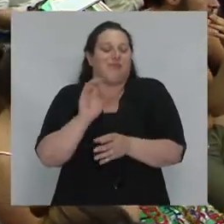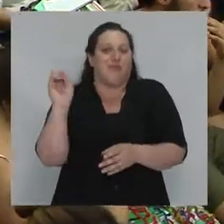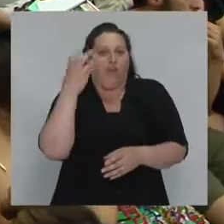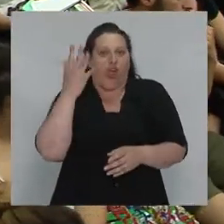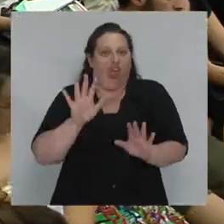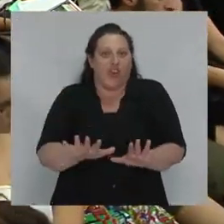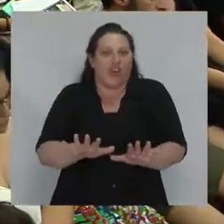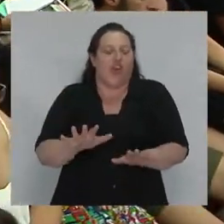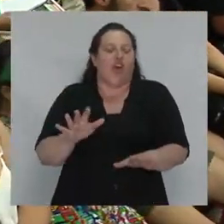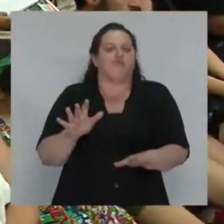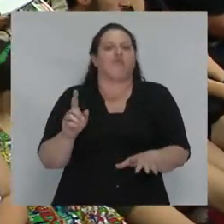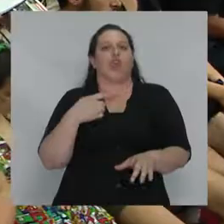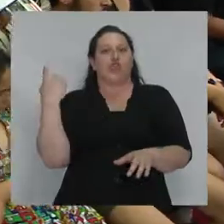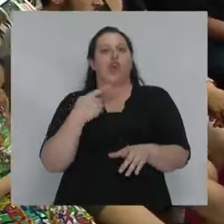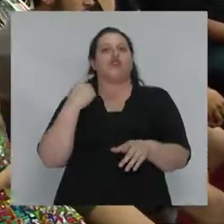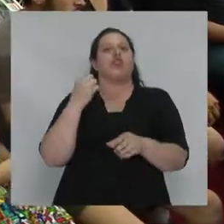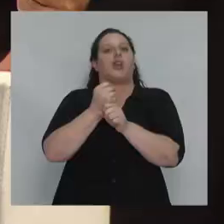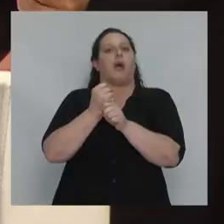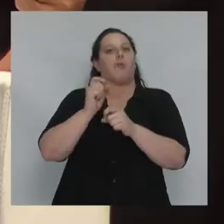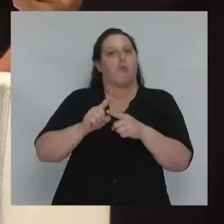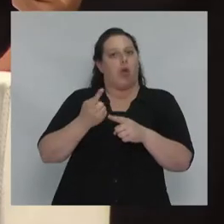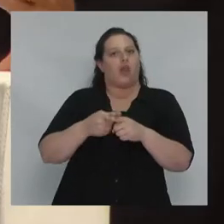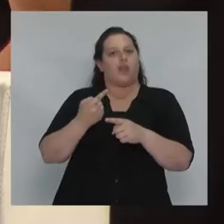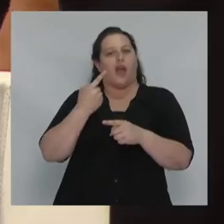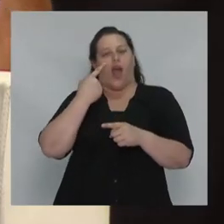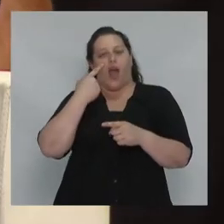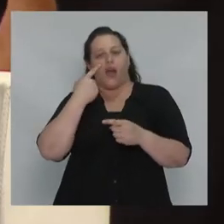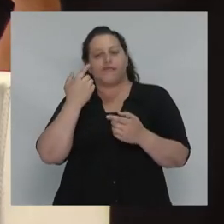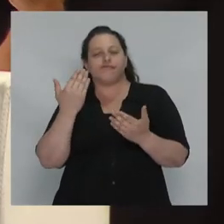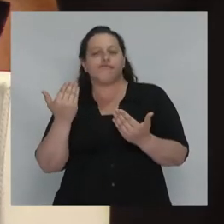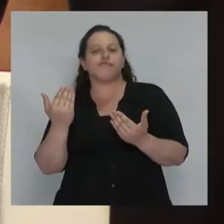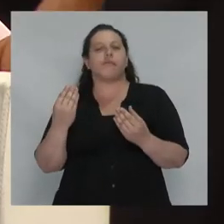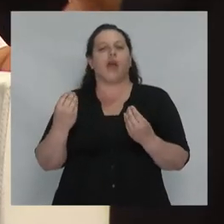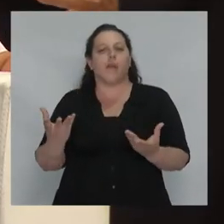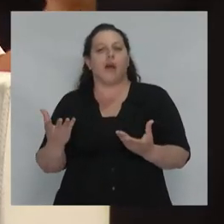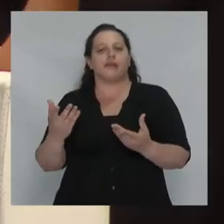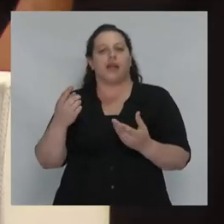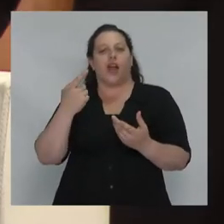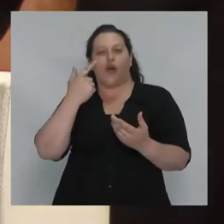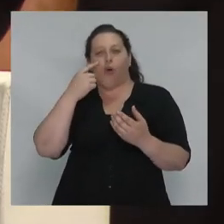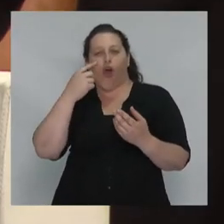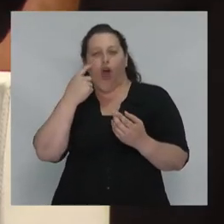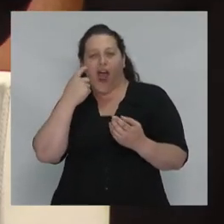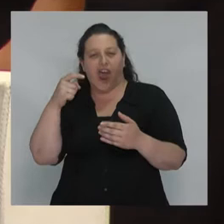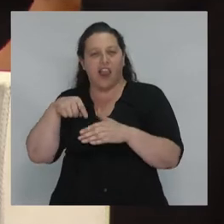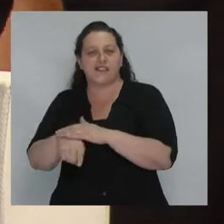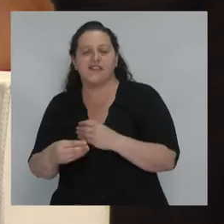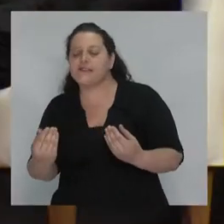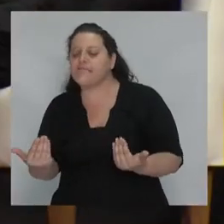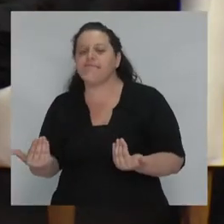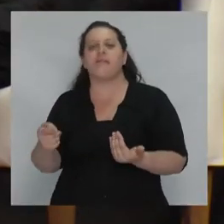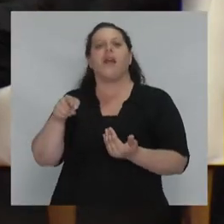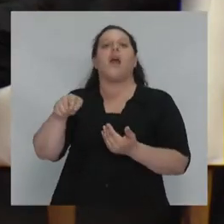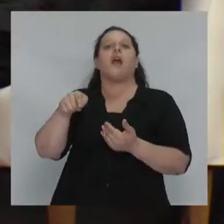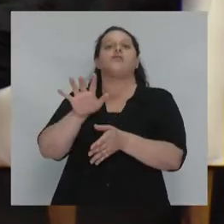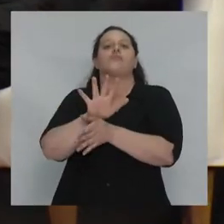analizado suficientemente los políticos. Las redes actúan, como decía un filósofo coreano, como